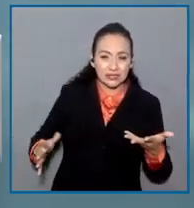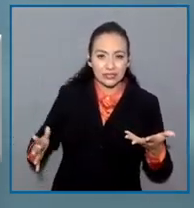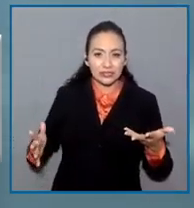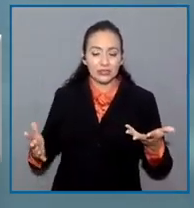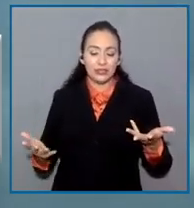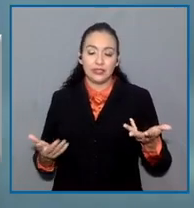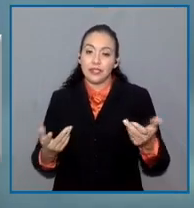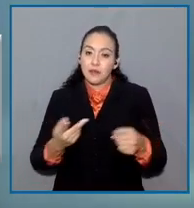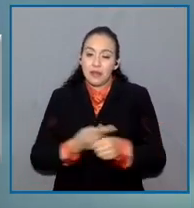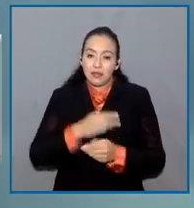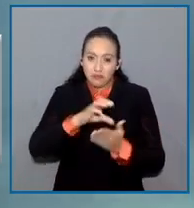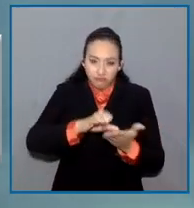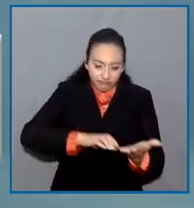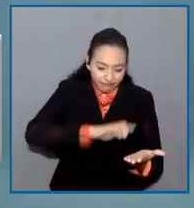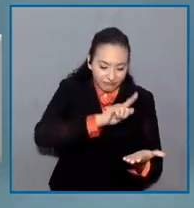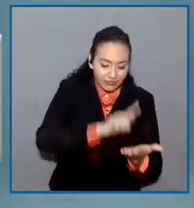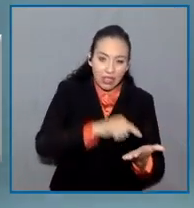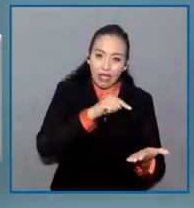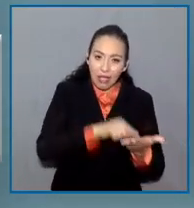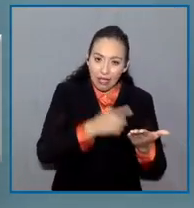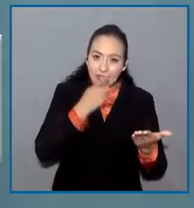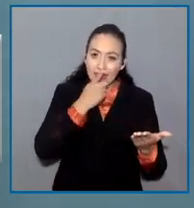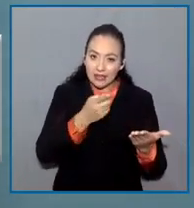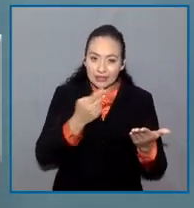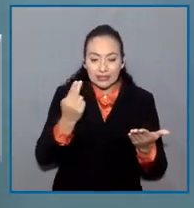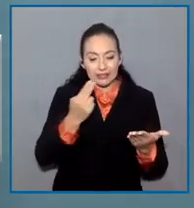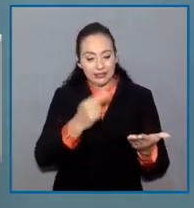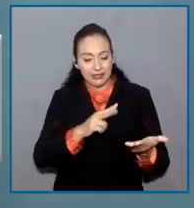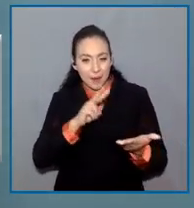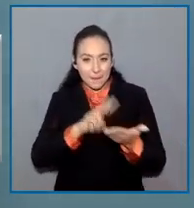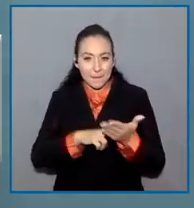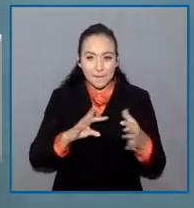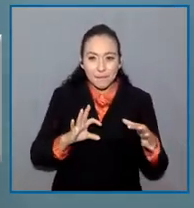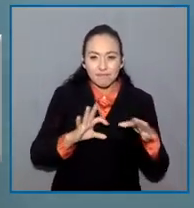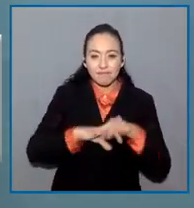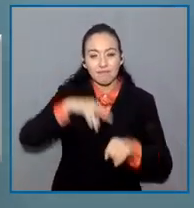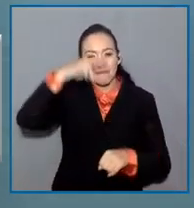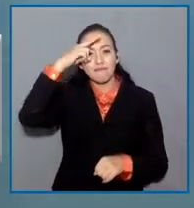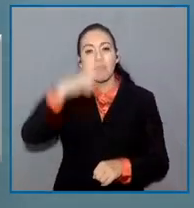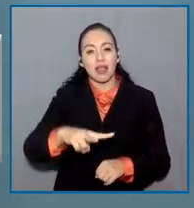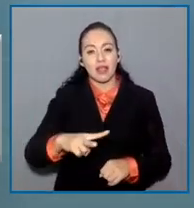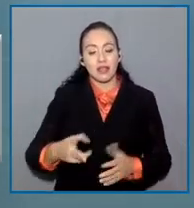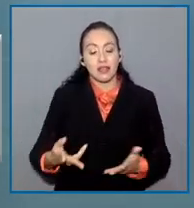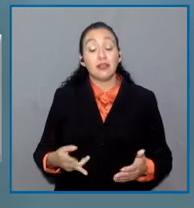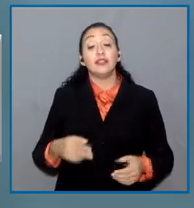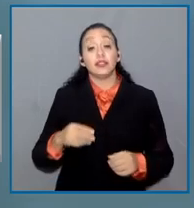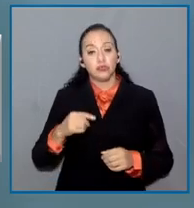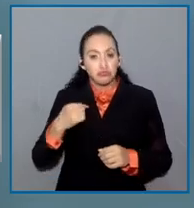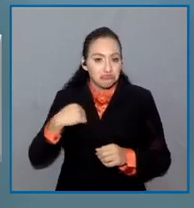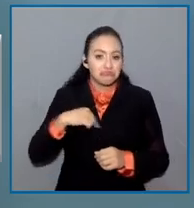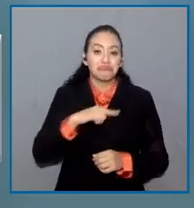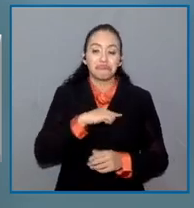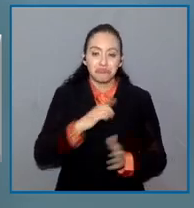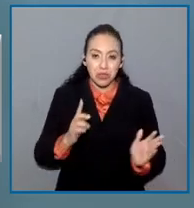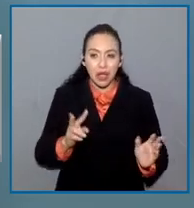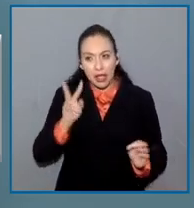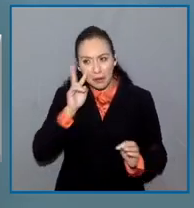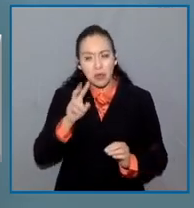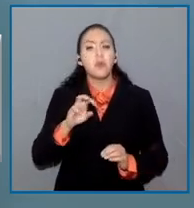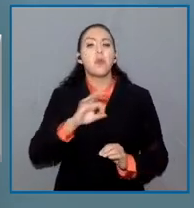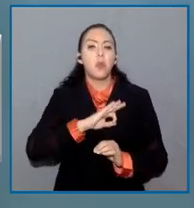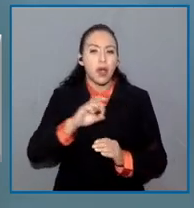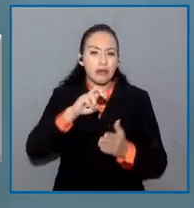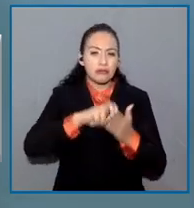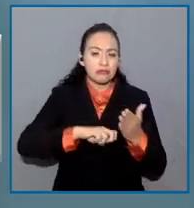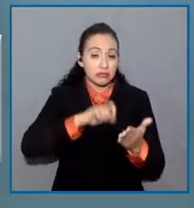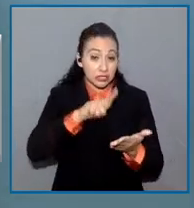este bloque de constitucionalidad en México, puedan verificar si estas reformas que se están haciendo, por supuesto,